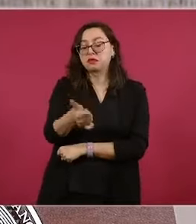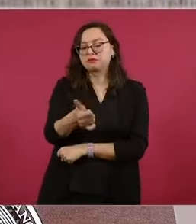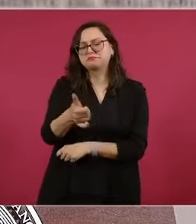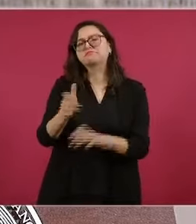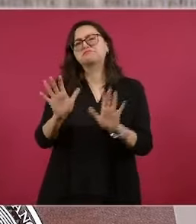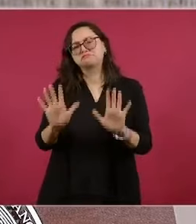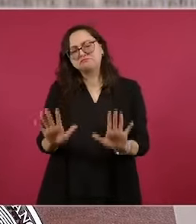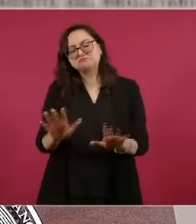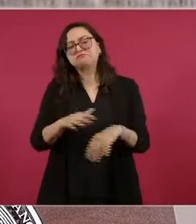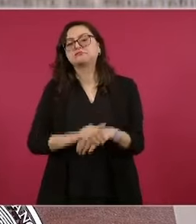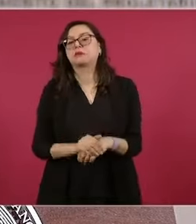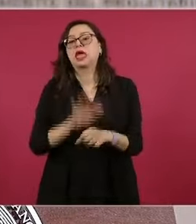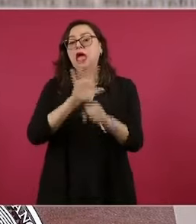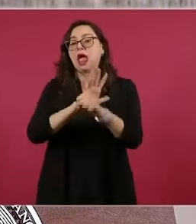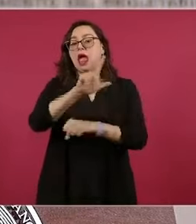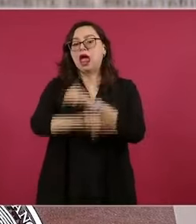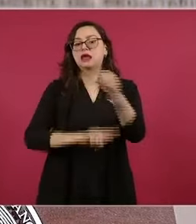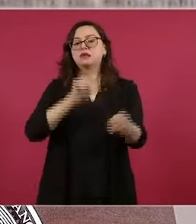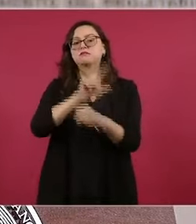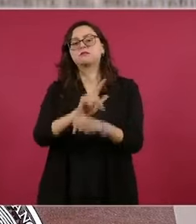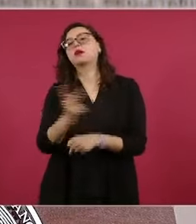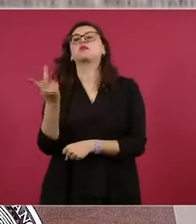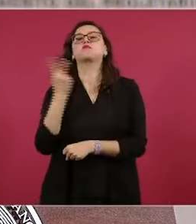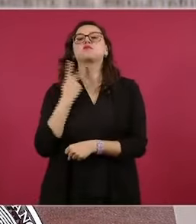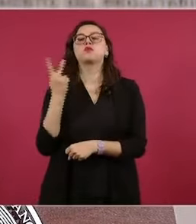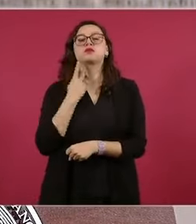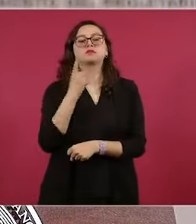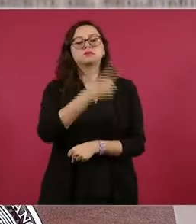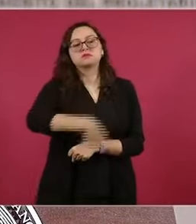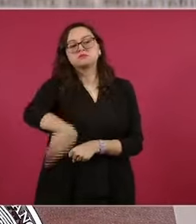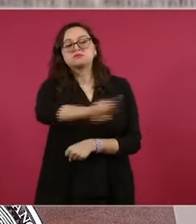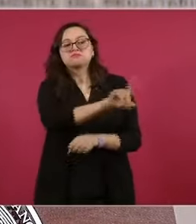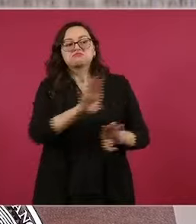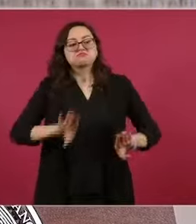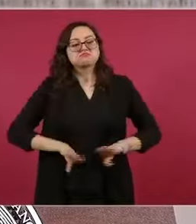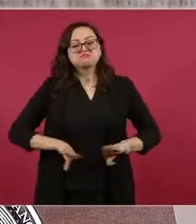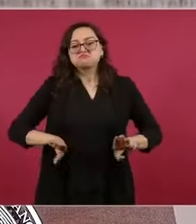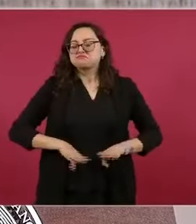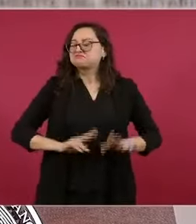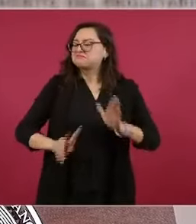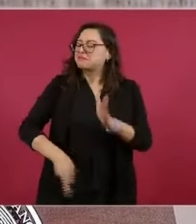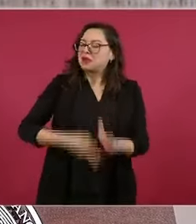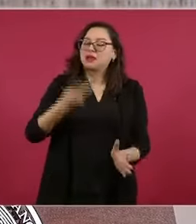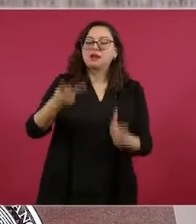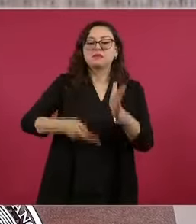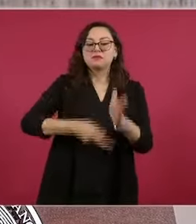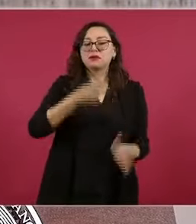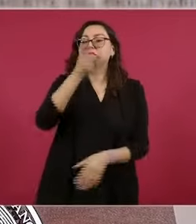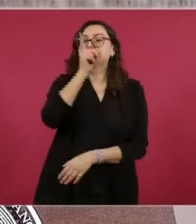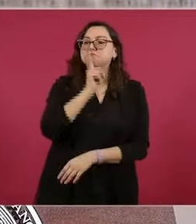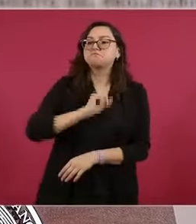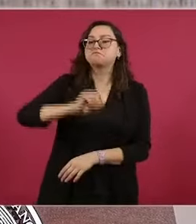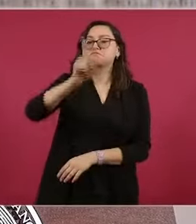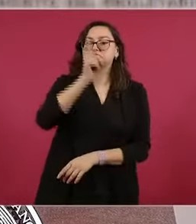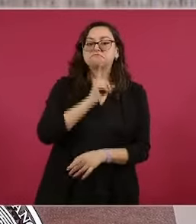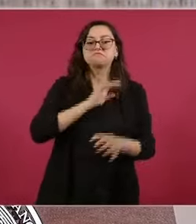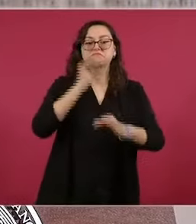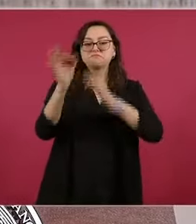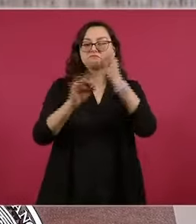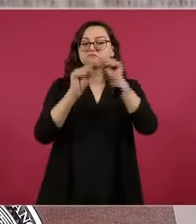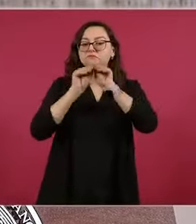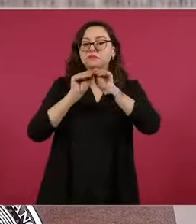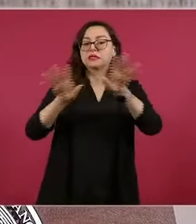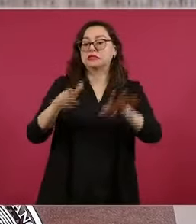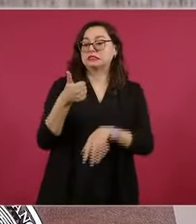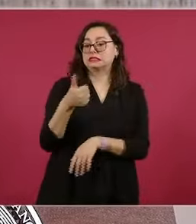político, fiel a su estilo de mentir cada vez que puede, cada vez que escribe. Publicó una nota el pasado 6 de